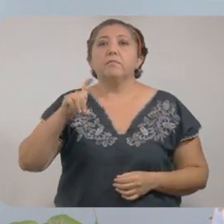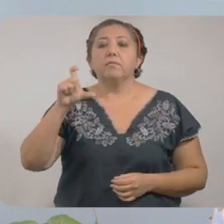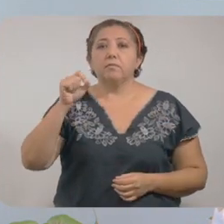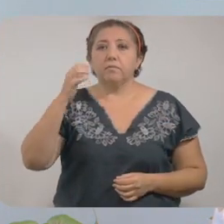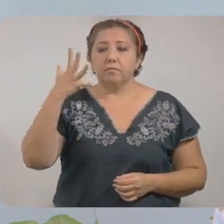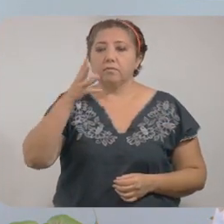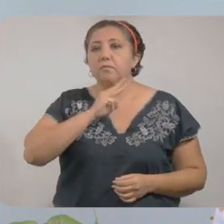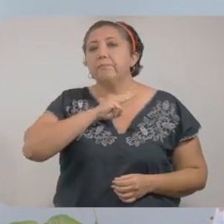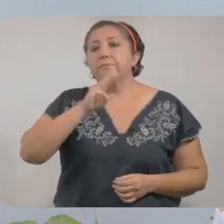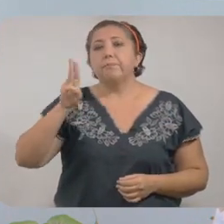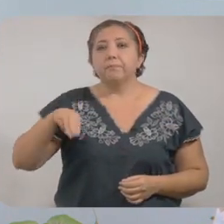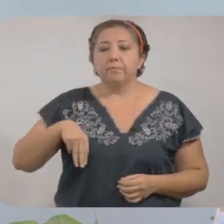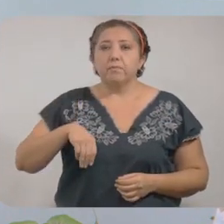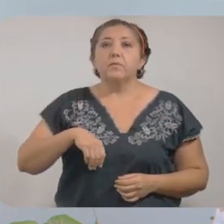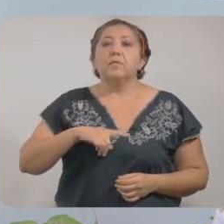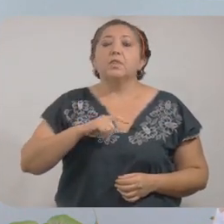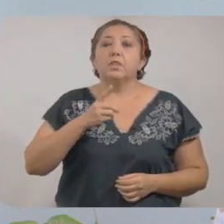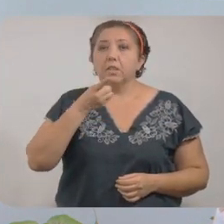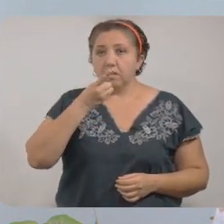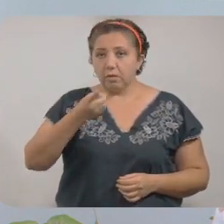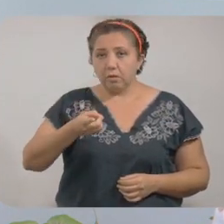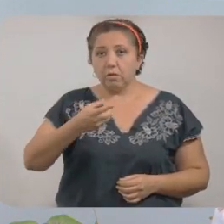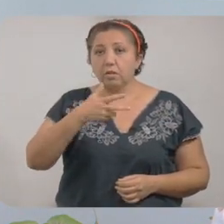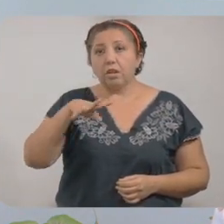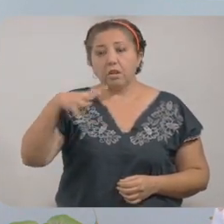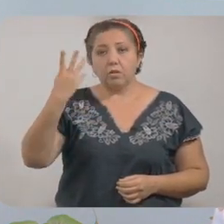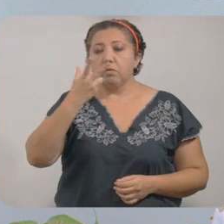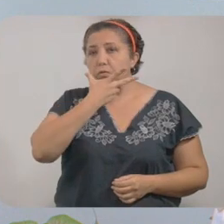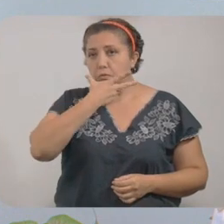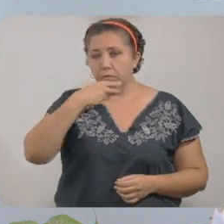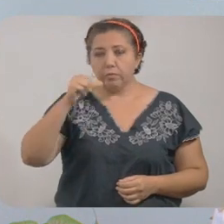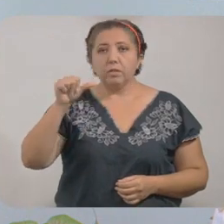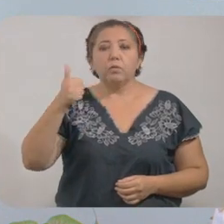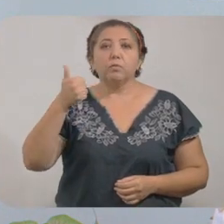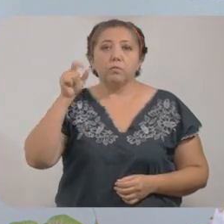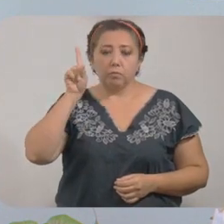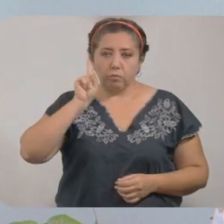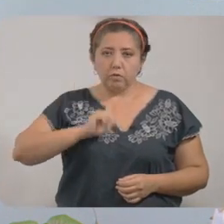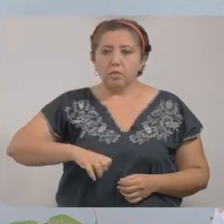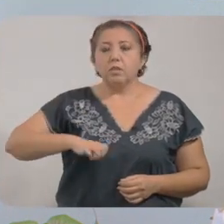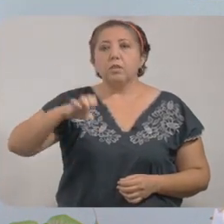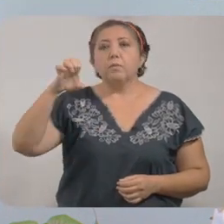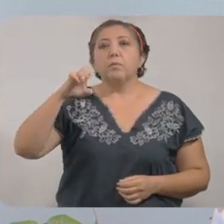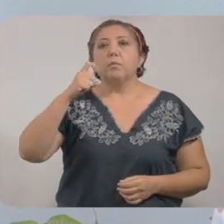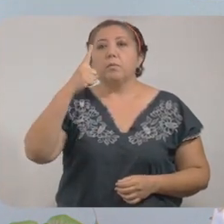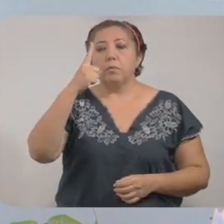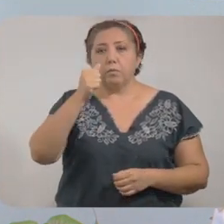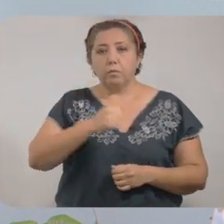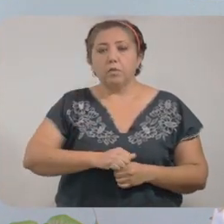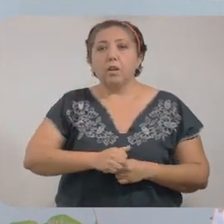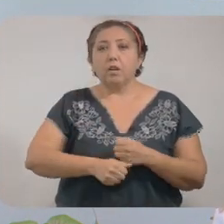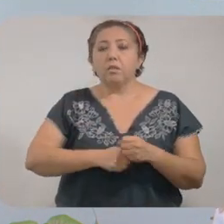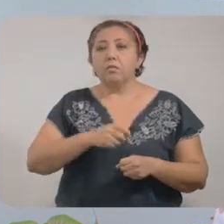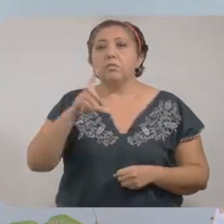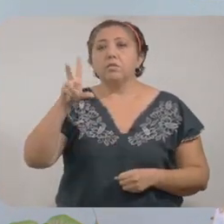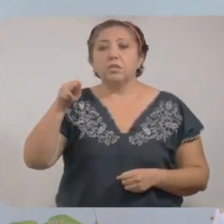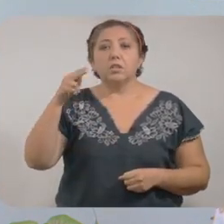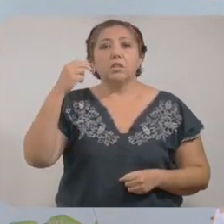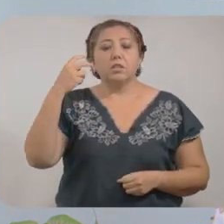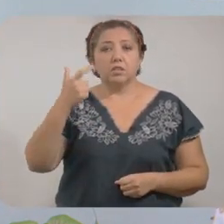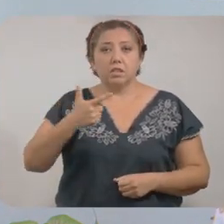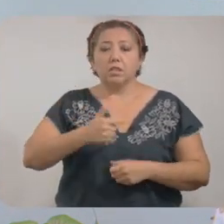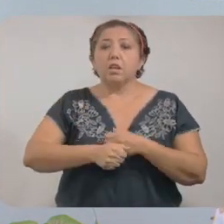de 25 fallecimientos se trata de 14 hombres y 11 mujeres con un rango de edad de 187 años